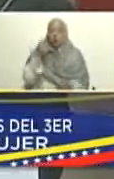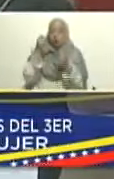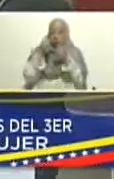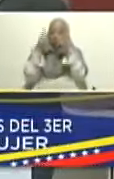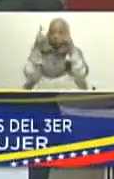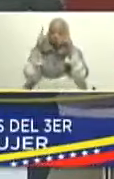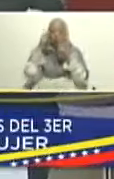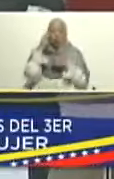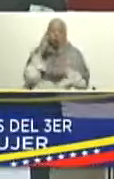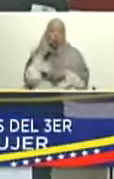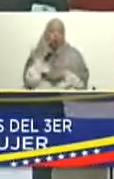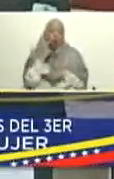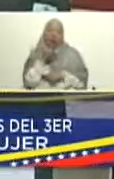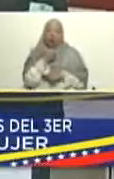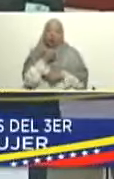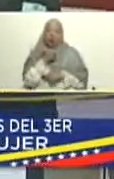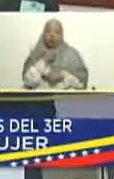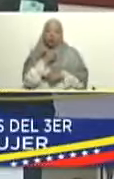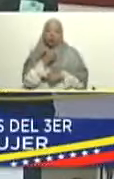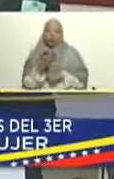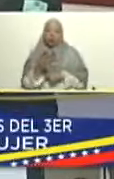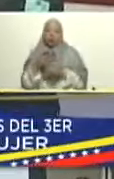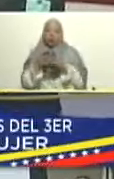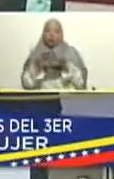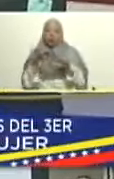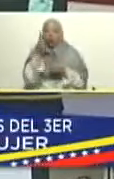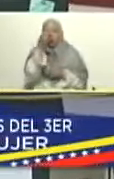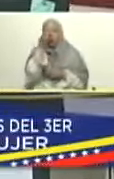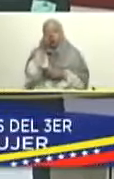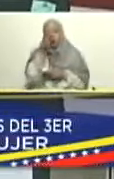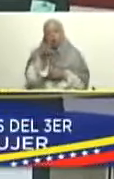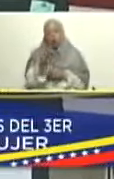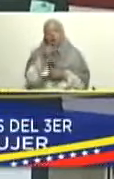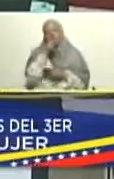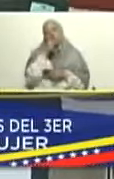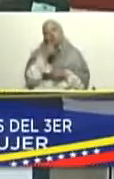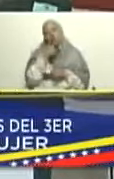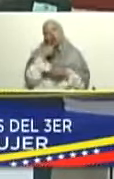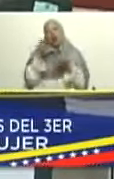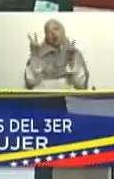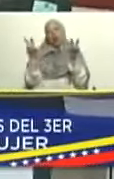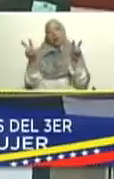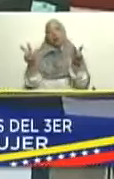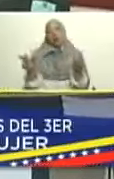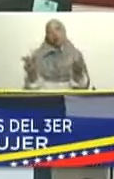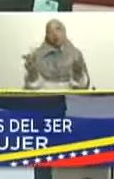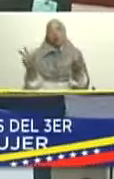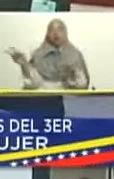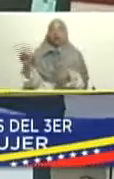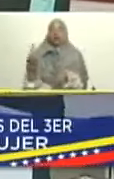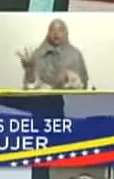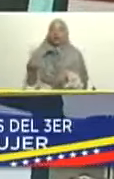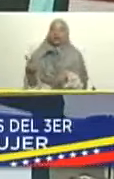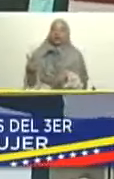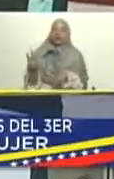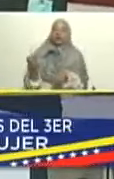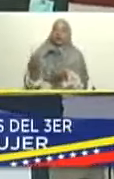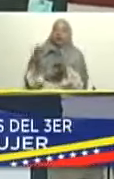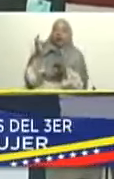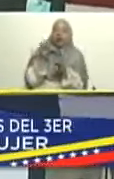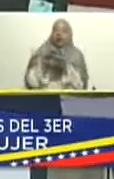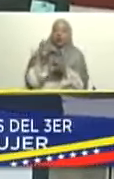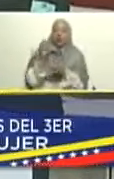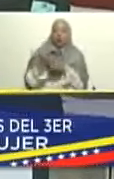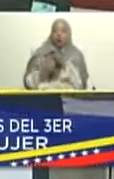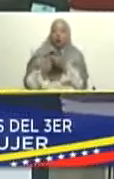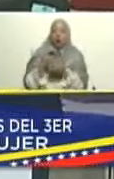los admiro mucho a ustedes, porque ustedes están todos los días creando cosas nuevas. Y es una creación exitosa.